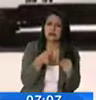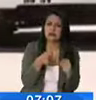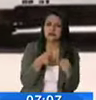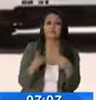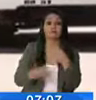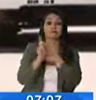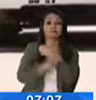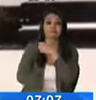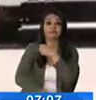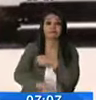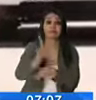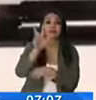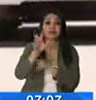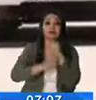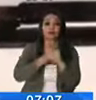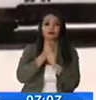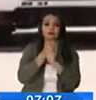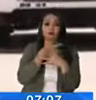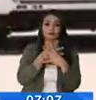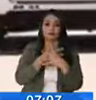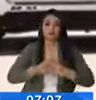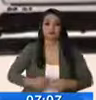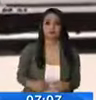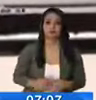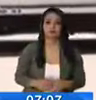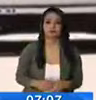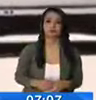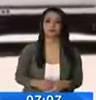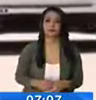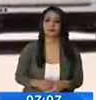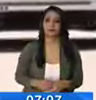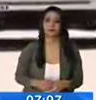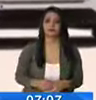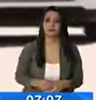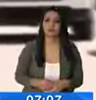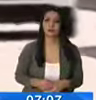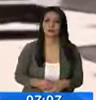sancionado con 13 años de prisión, informó Jorge Escobar.